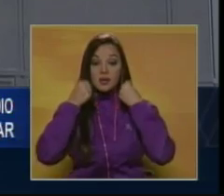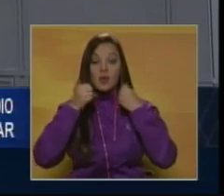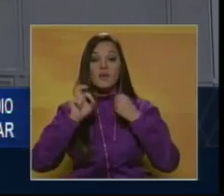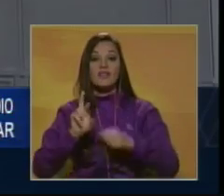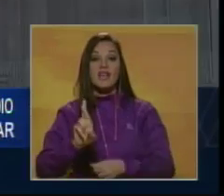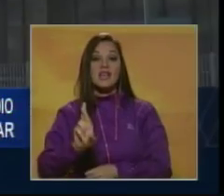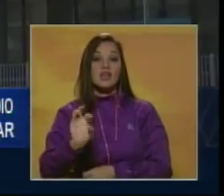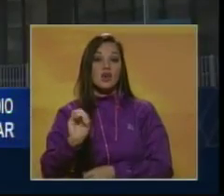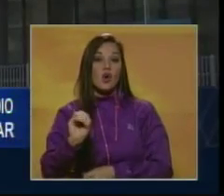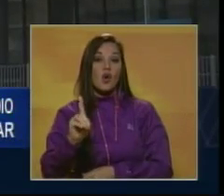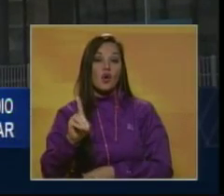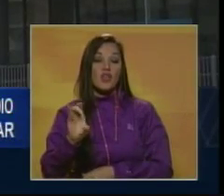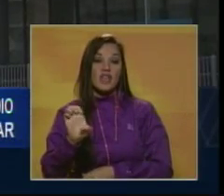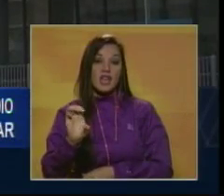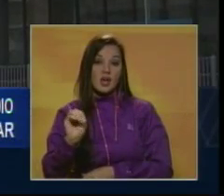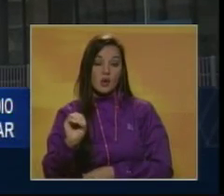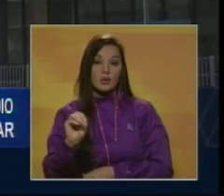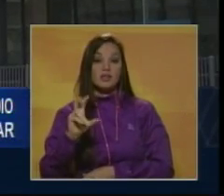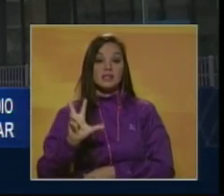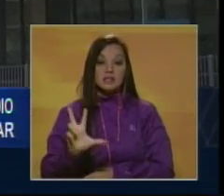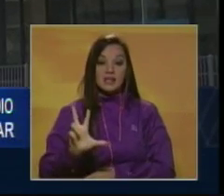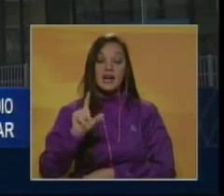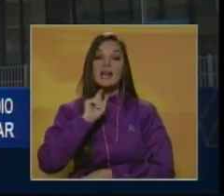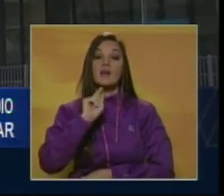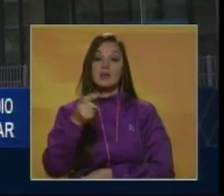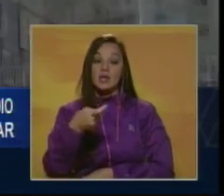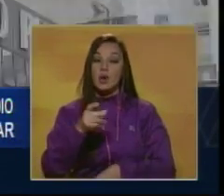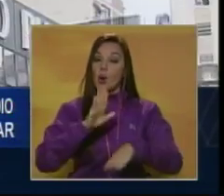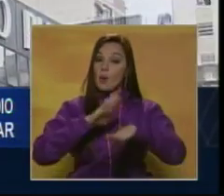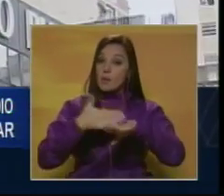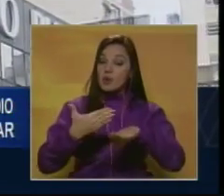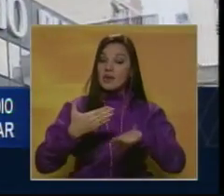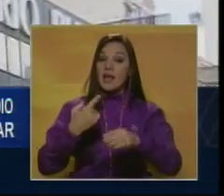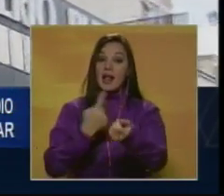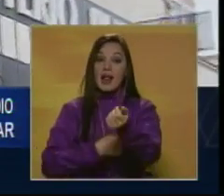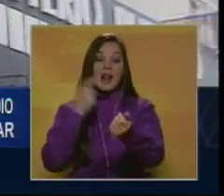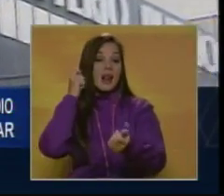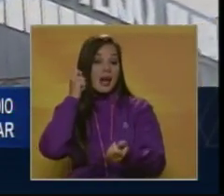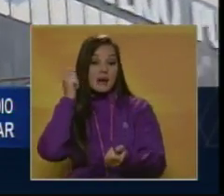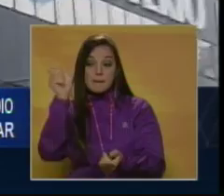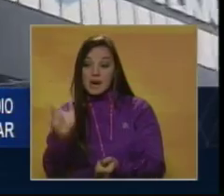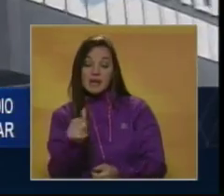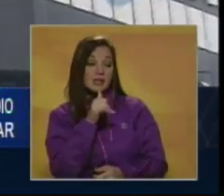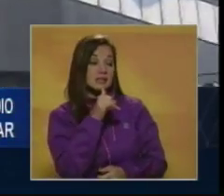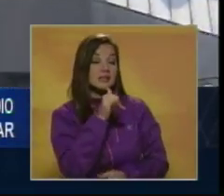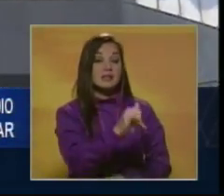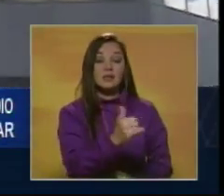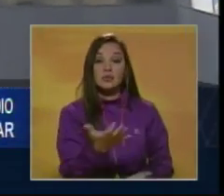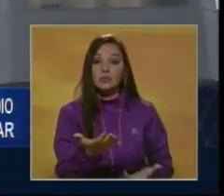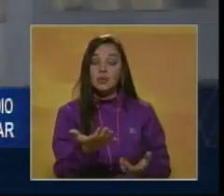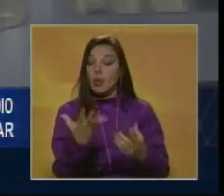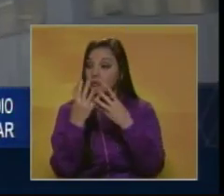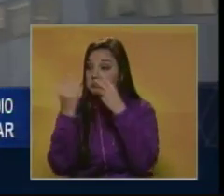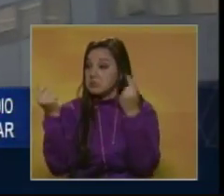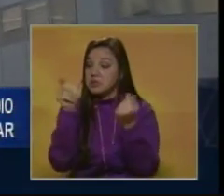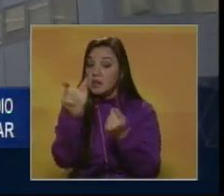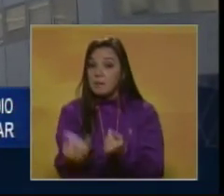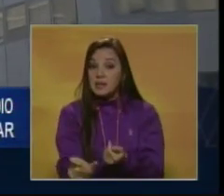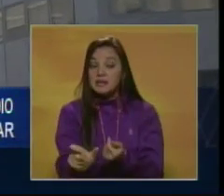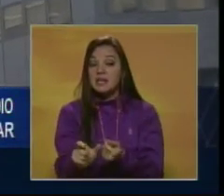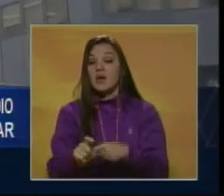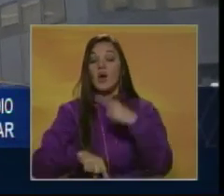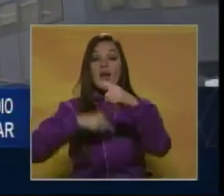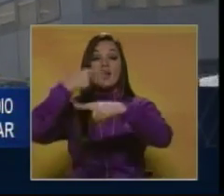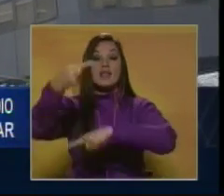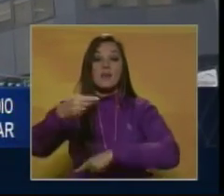Rodeo 3 en Guatire, luego que la hermana de la víctima hiciera la denuncia de su desaparición. Una comisión del Cuerpo de Investigaciones